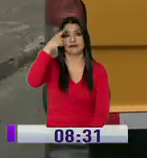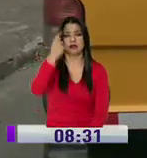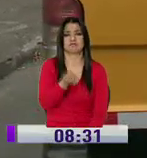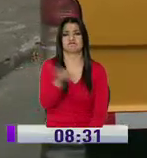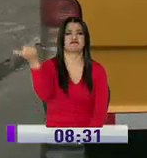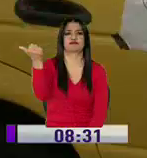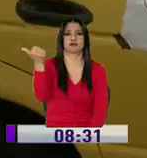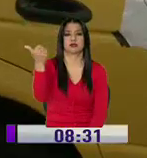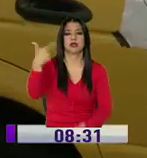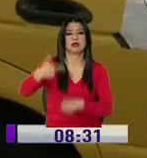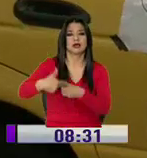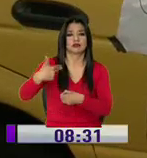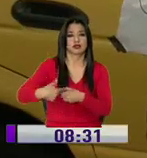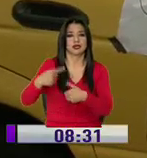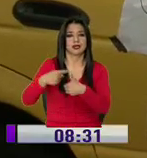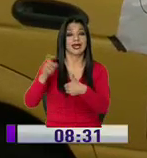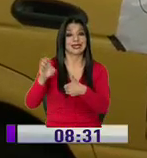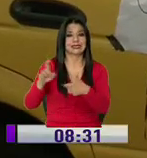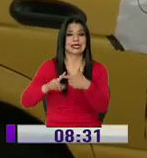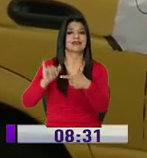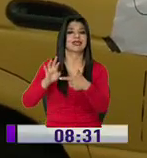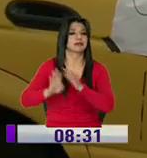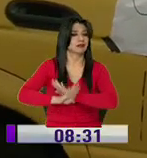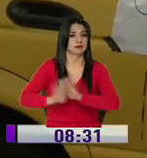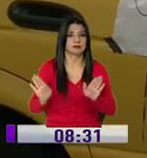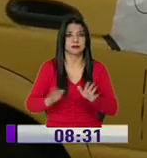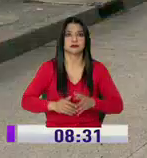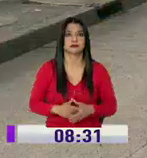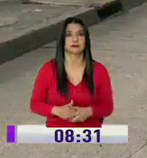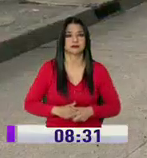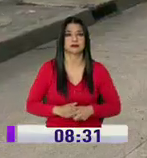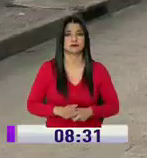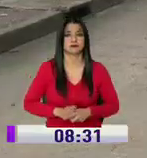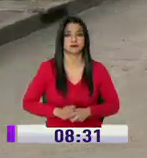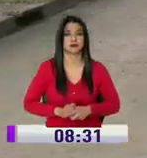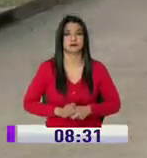decreto que elimina los subsidios de la gasolina extra y diésel. Informó Javier Rosero.